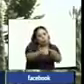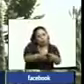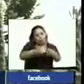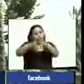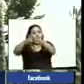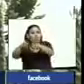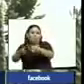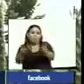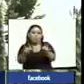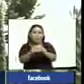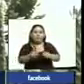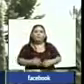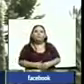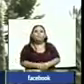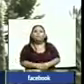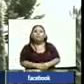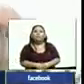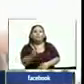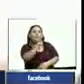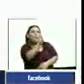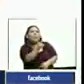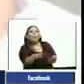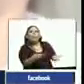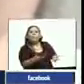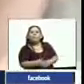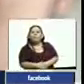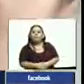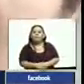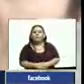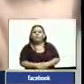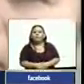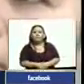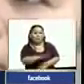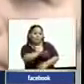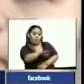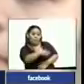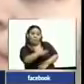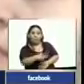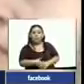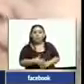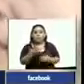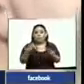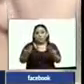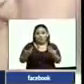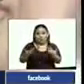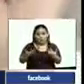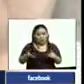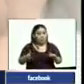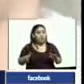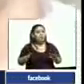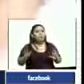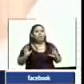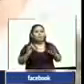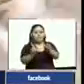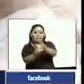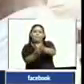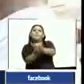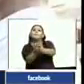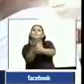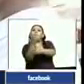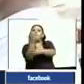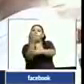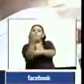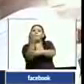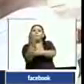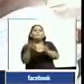así ¿y para consumo? para consumo ya cuando la planta está ya más desarrollada